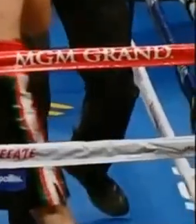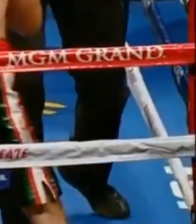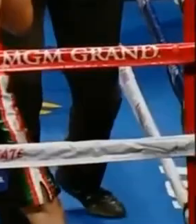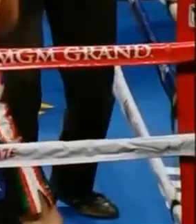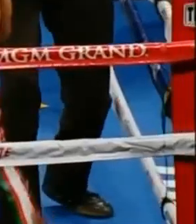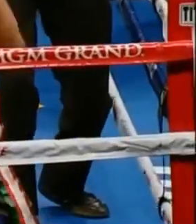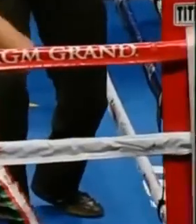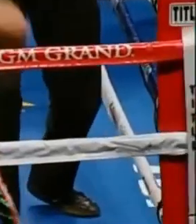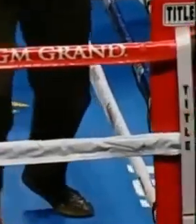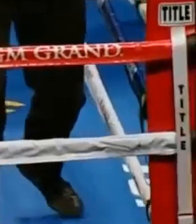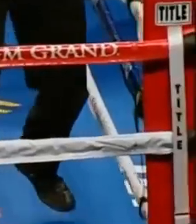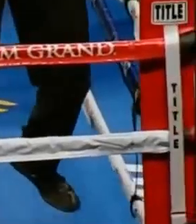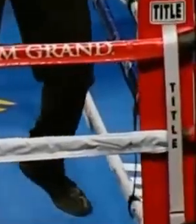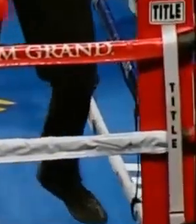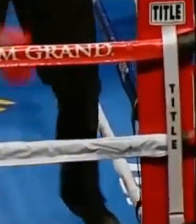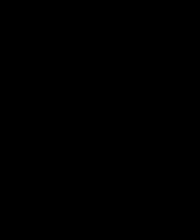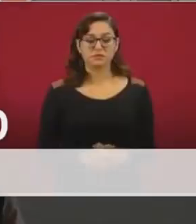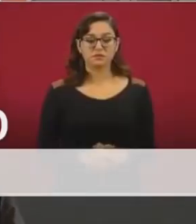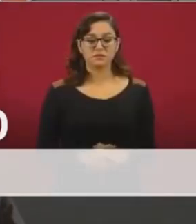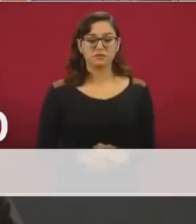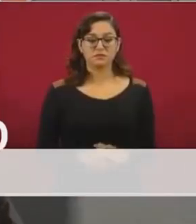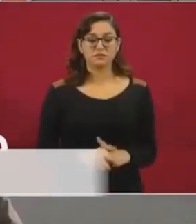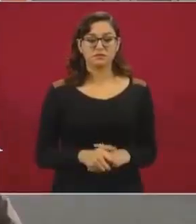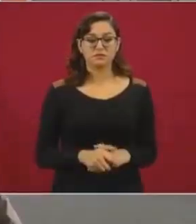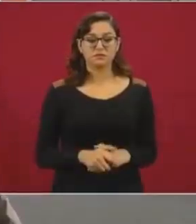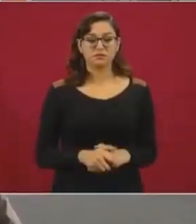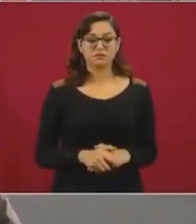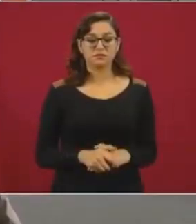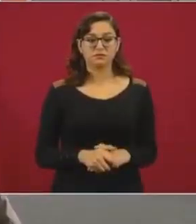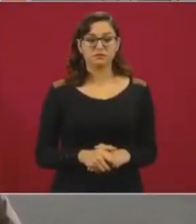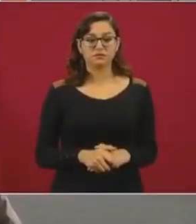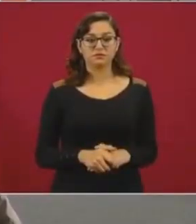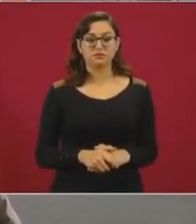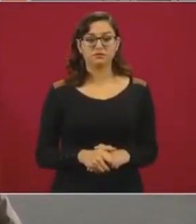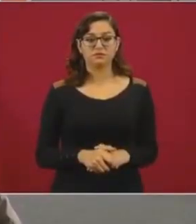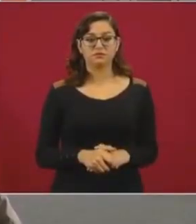específico y Manny Pacquiao queda completamente noqueado. Ahí están las masacres.